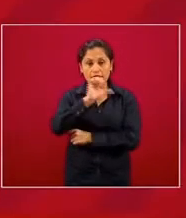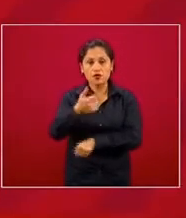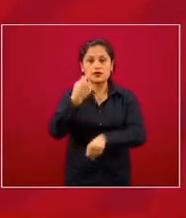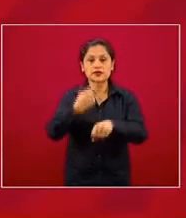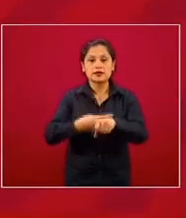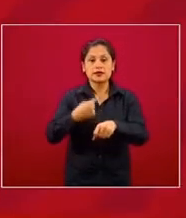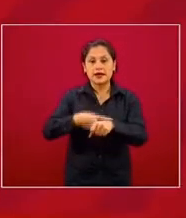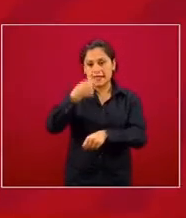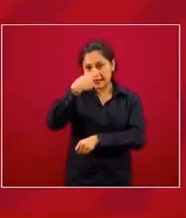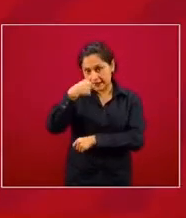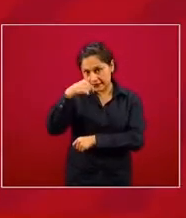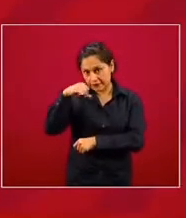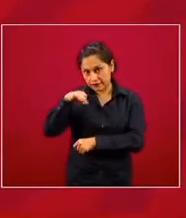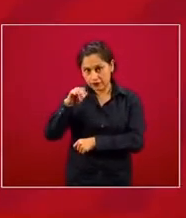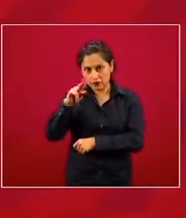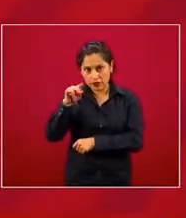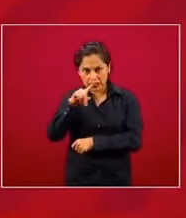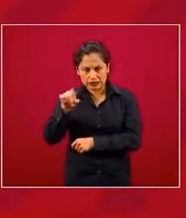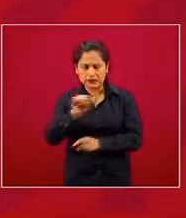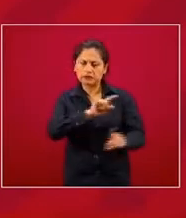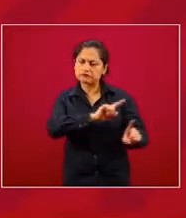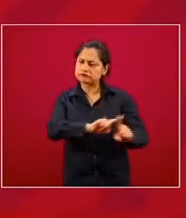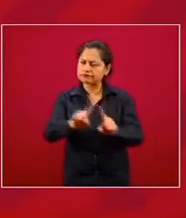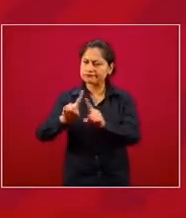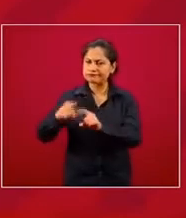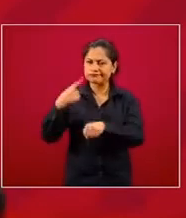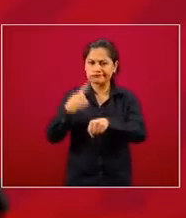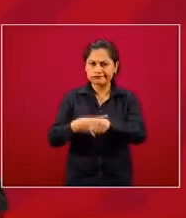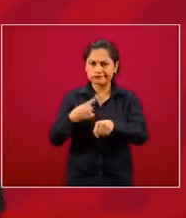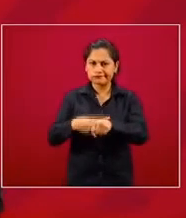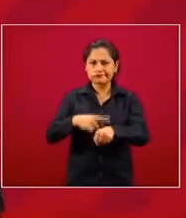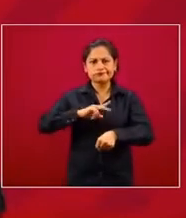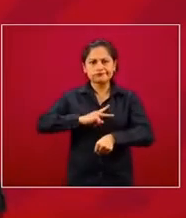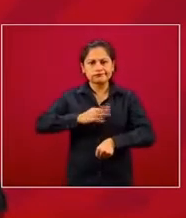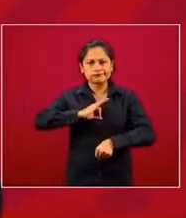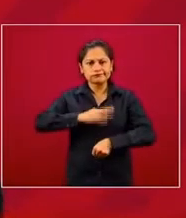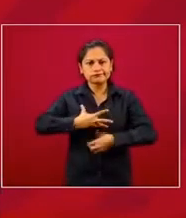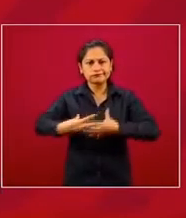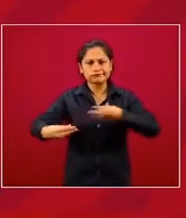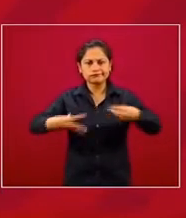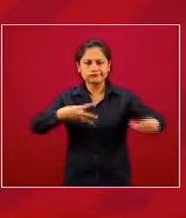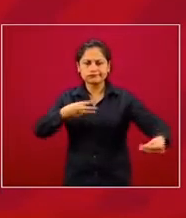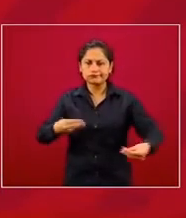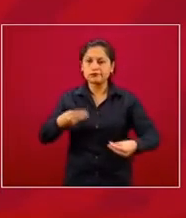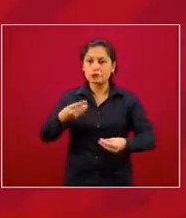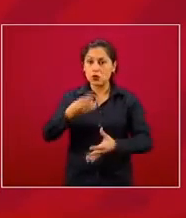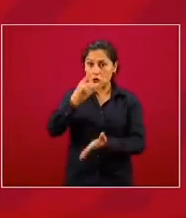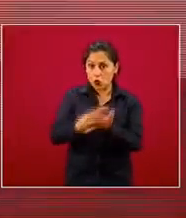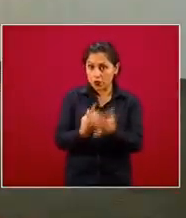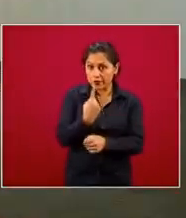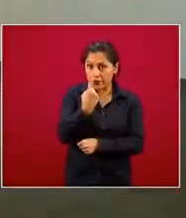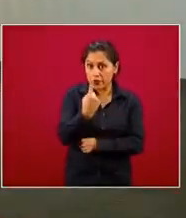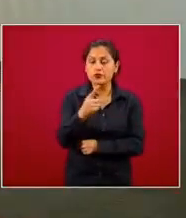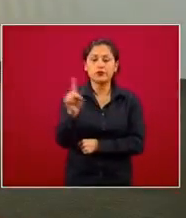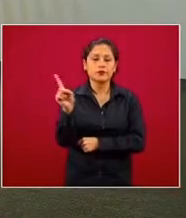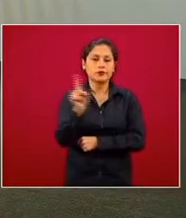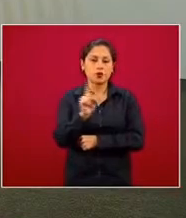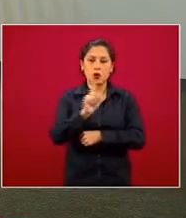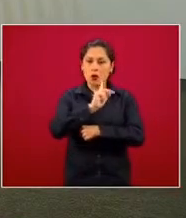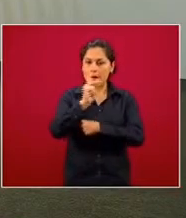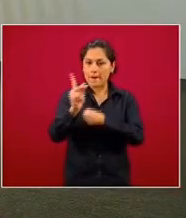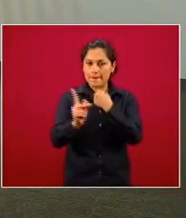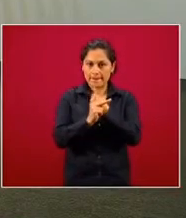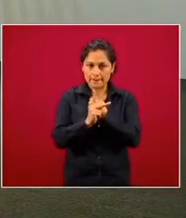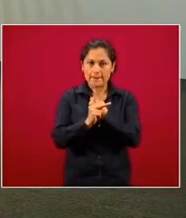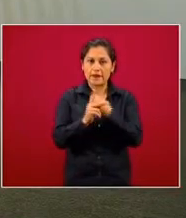interés categorized as epidemiológico, epidemiological, we no don't have a es single una sola curva epidemiological epidémica. curve. En los países In small pequeños, countries or small cities where donde hay we